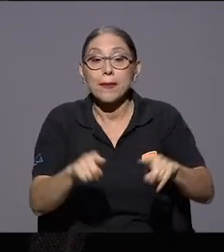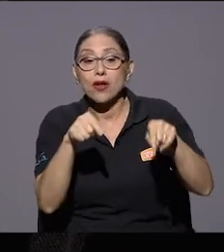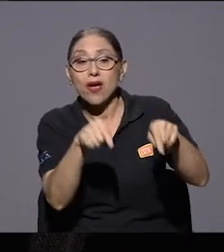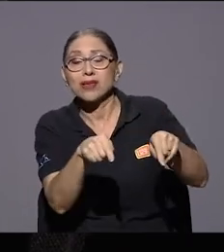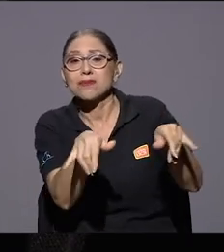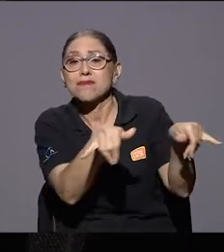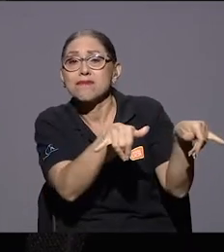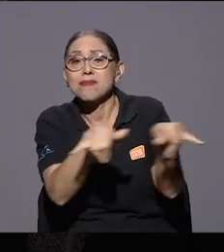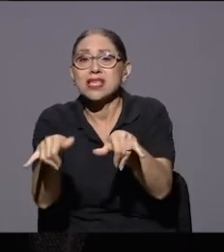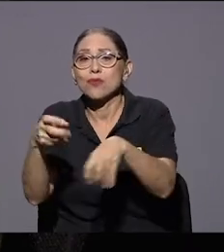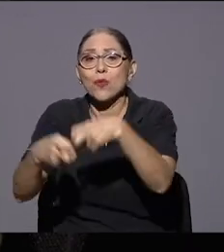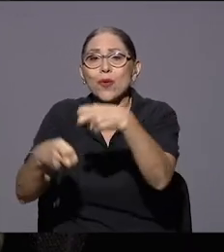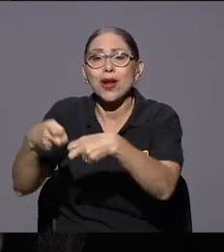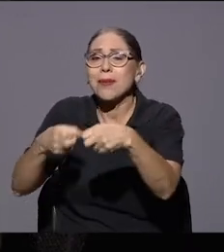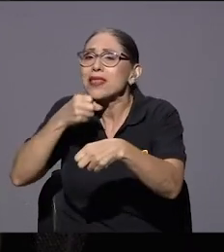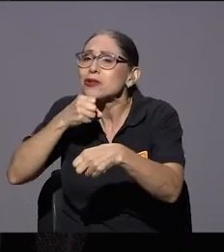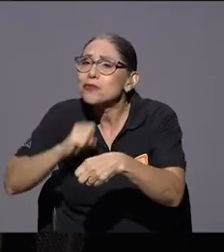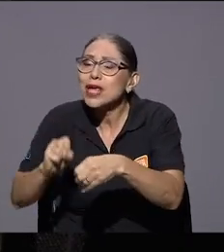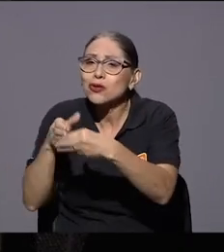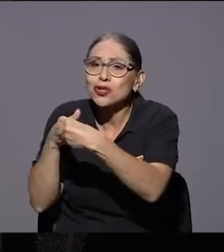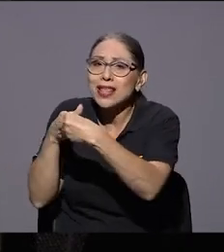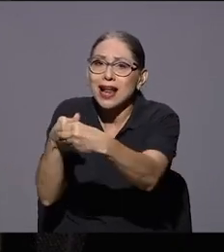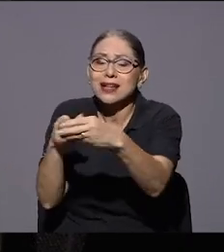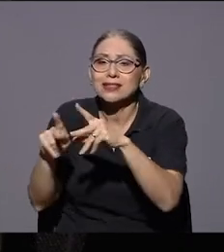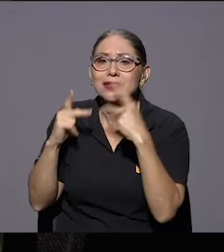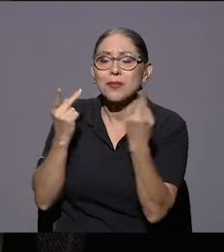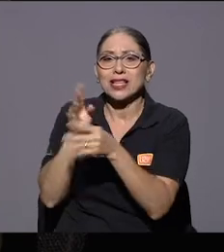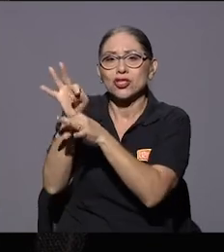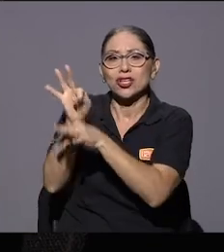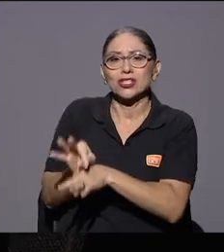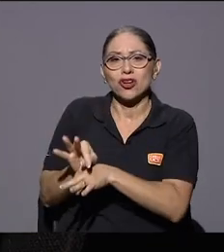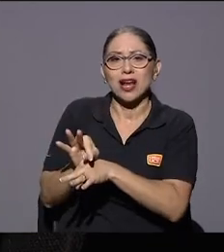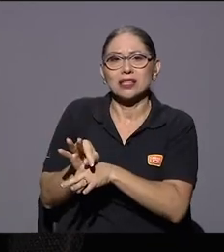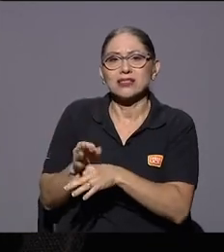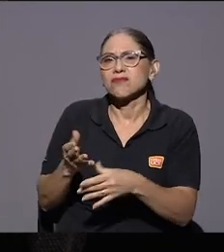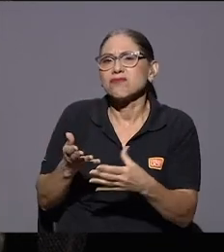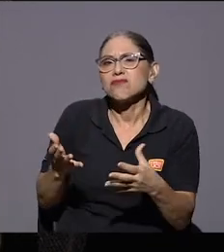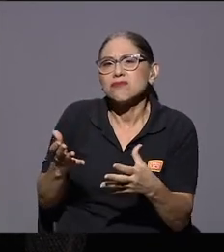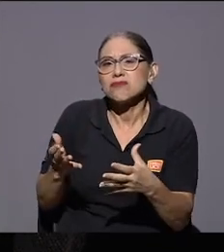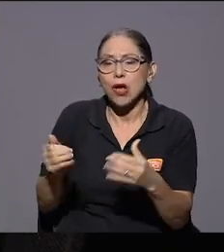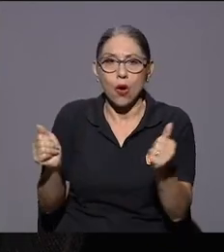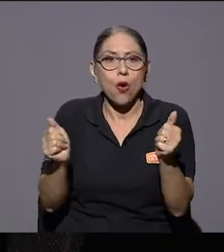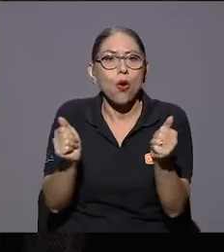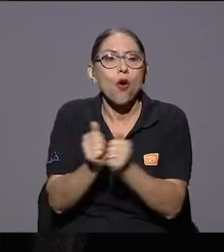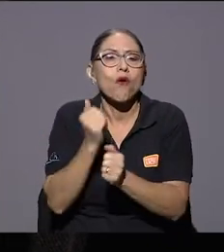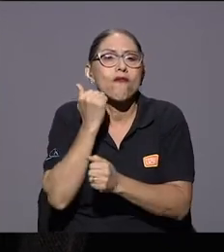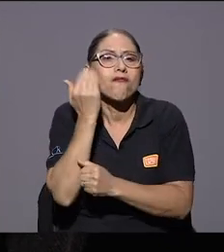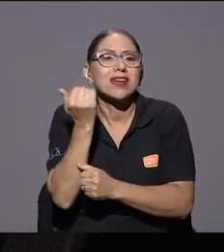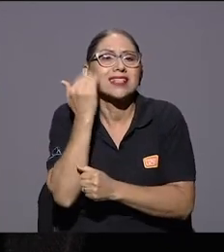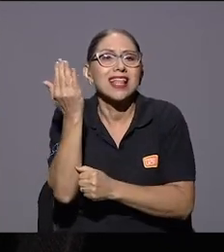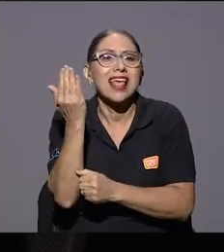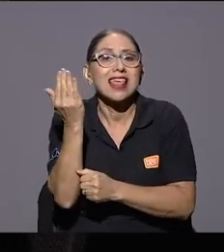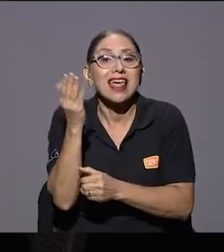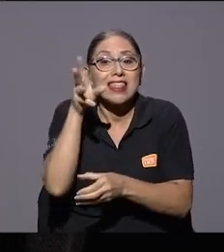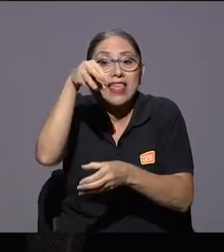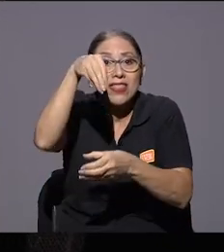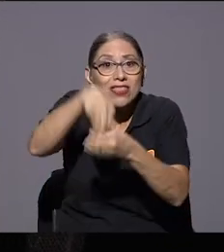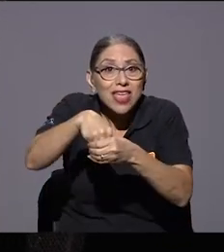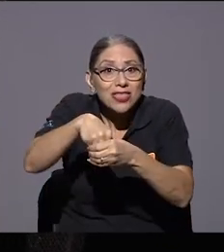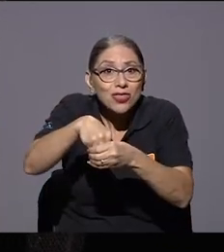problema de los viejos liderazgos de los partidos tradicionales, que es que con mucha facilidad redecillas de poder dentro del